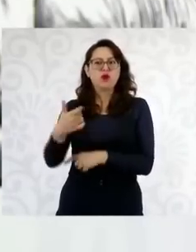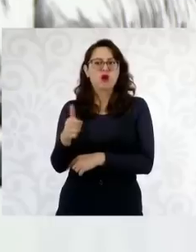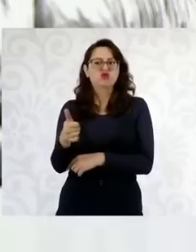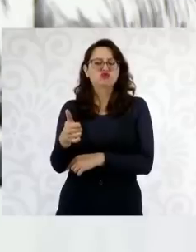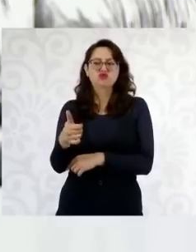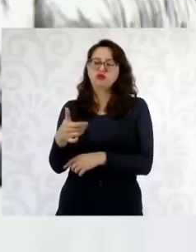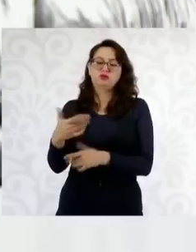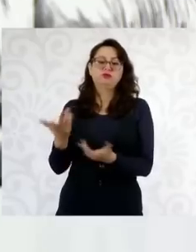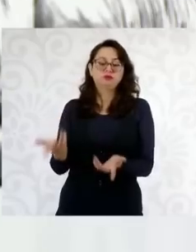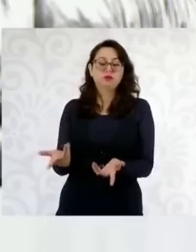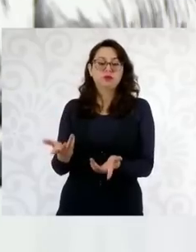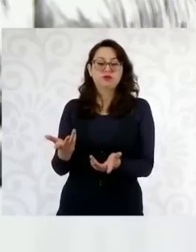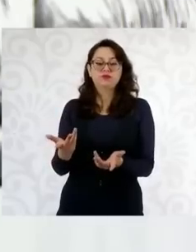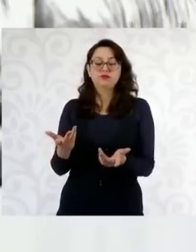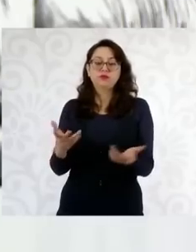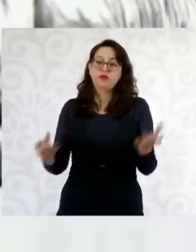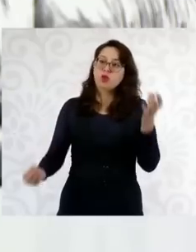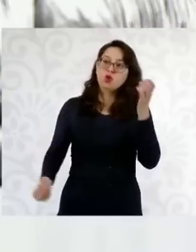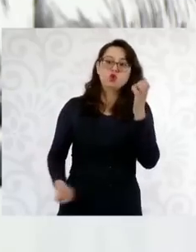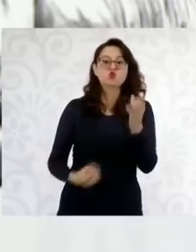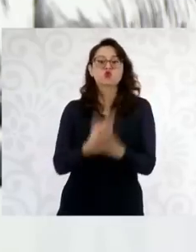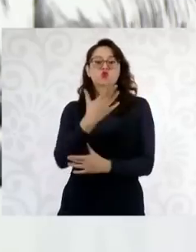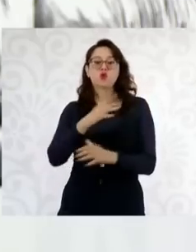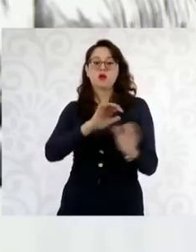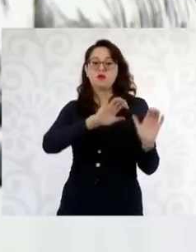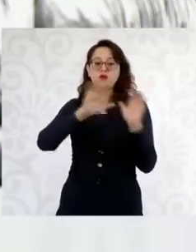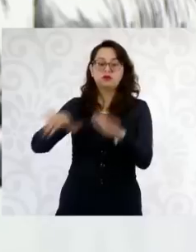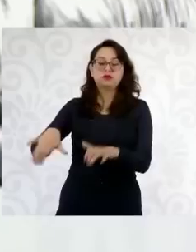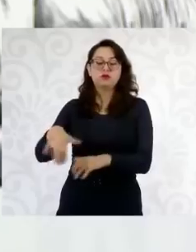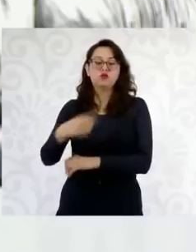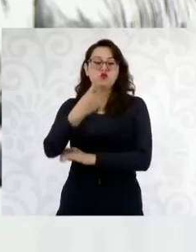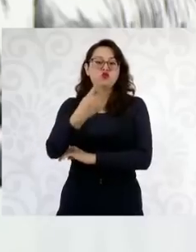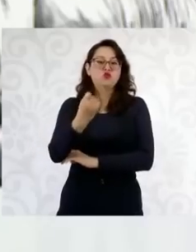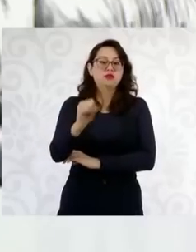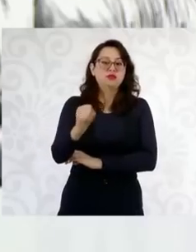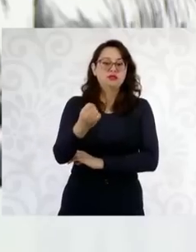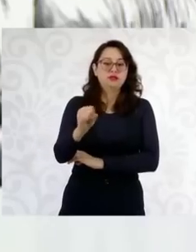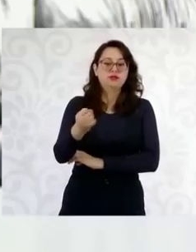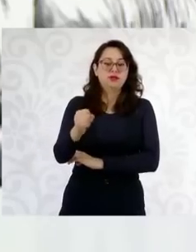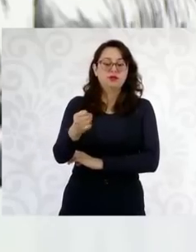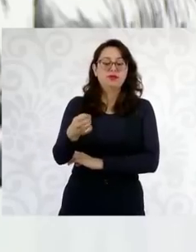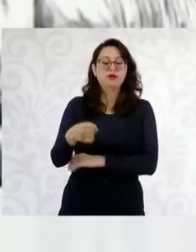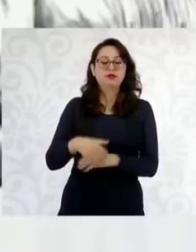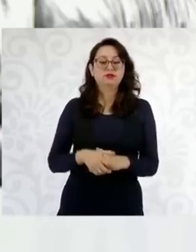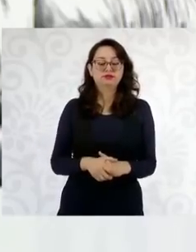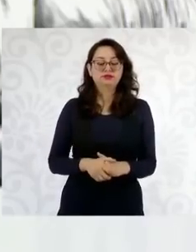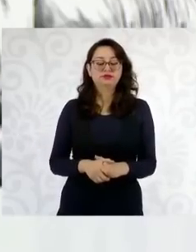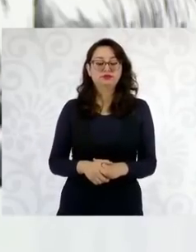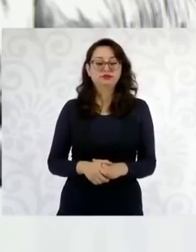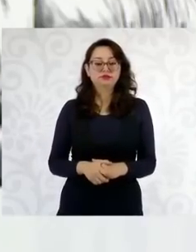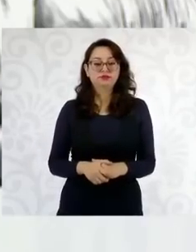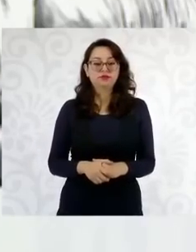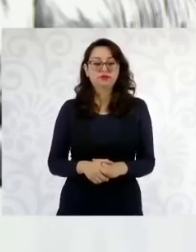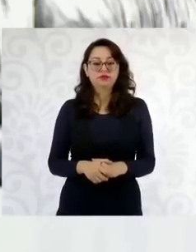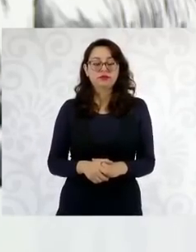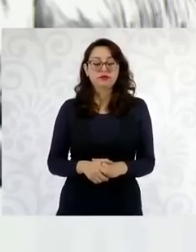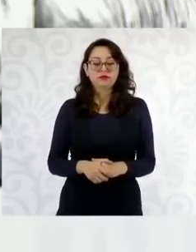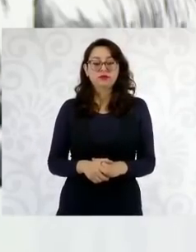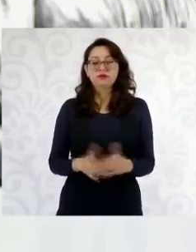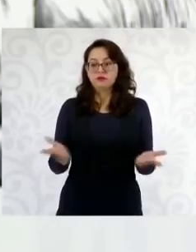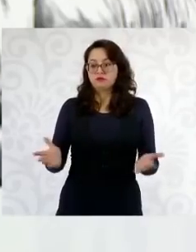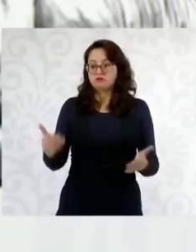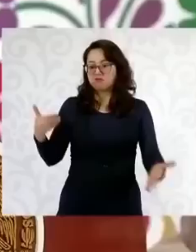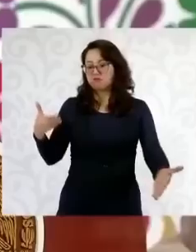porque el 1 de septiembre entrarían los nuevos miembros del Poder Judicial. Entonces, pues tienen